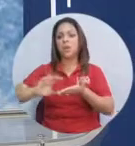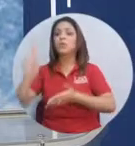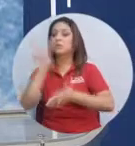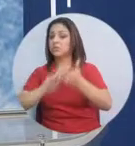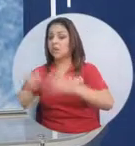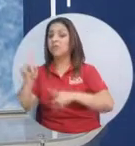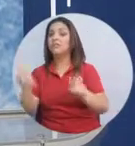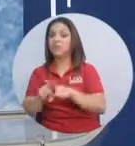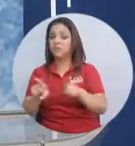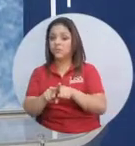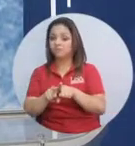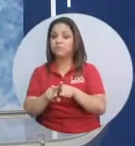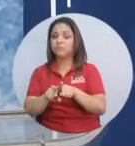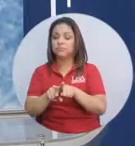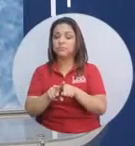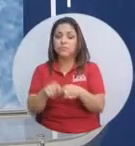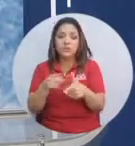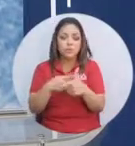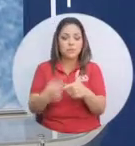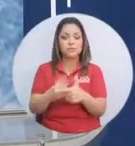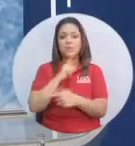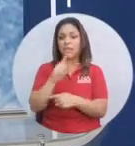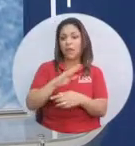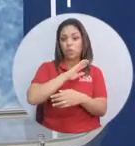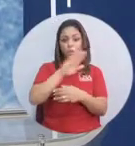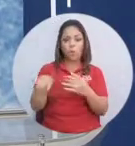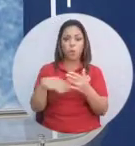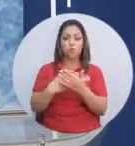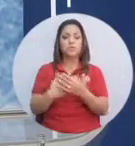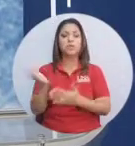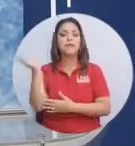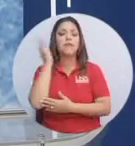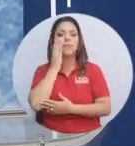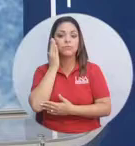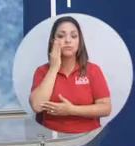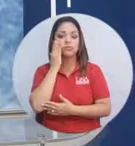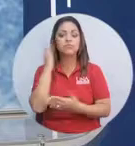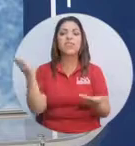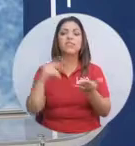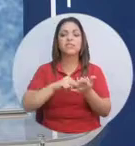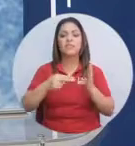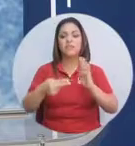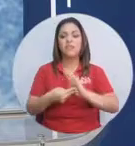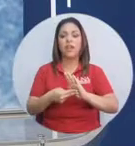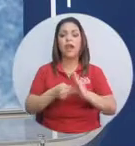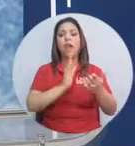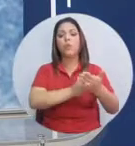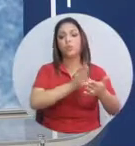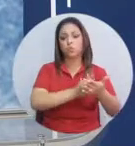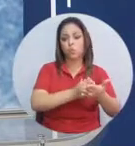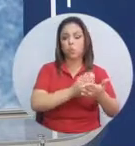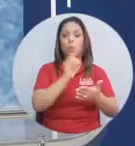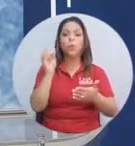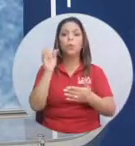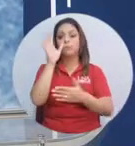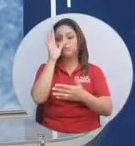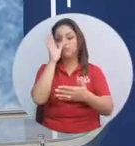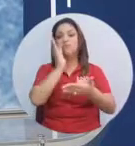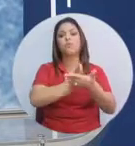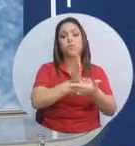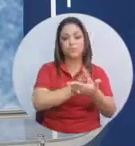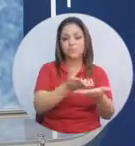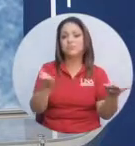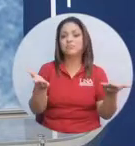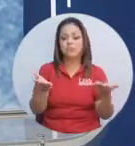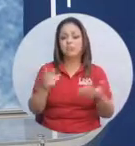en aquellos tiempos. Entonces, en definitiva, todos y todas sabemos qué significa el acoso o el bullying. Sabemos qué